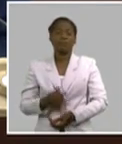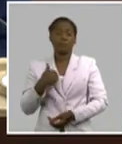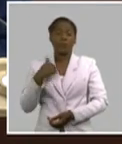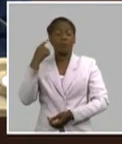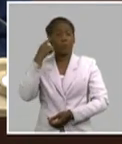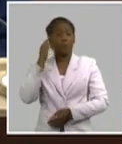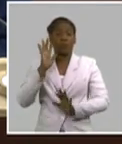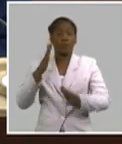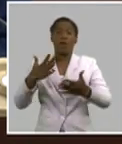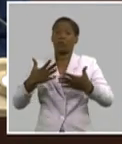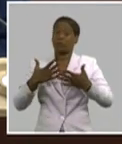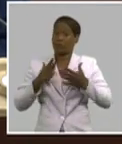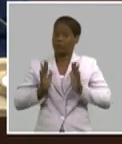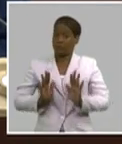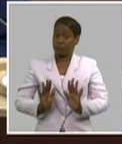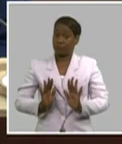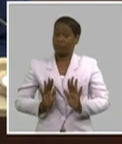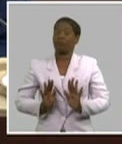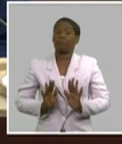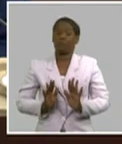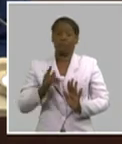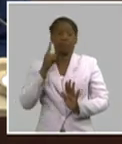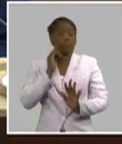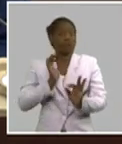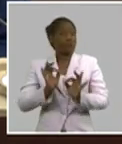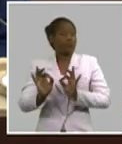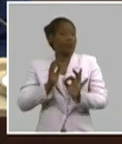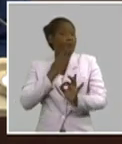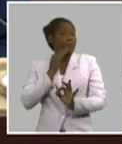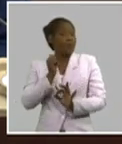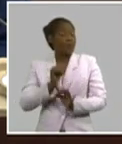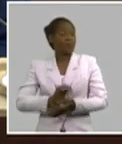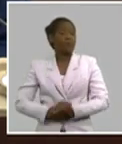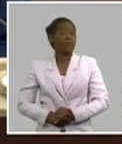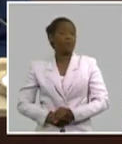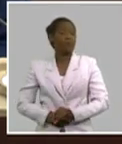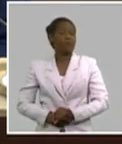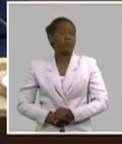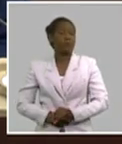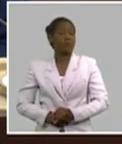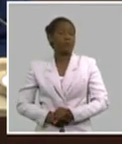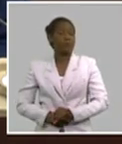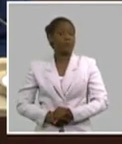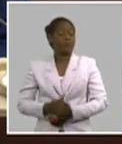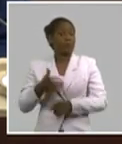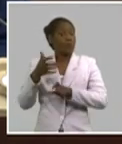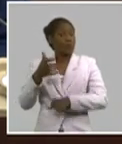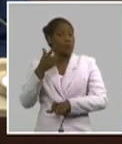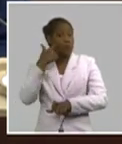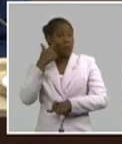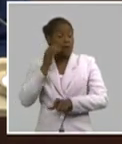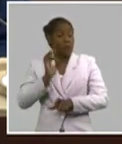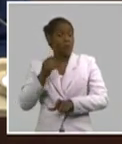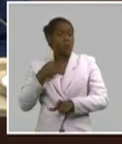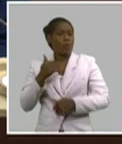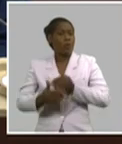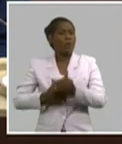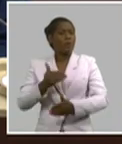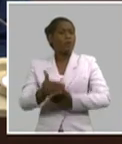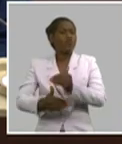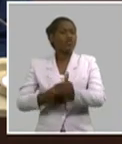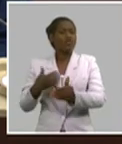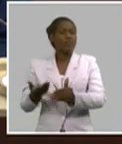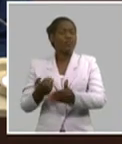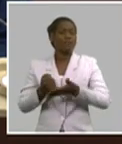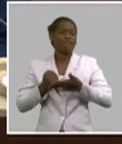ver, también yo incluiría como procesos de apoyo en el proceso de